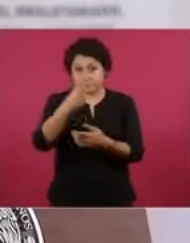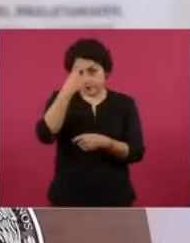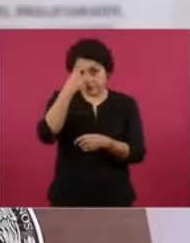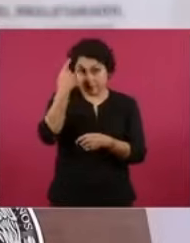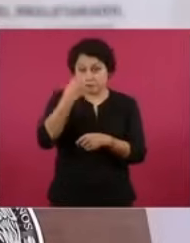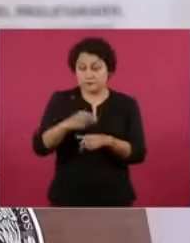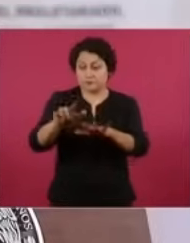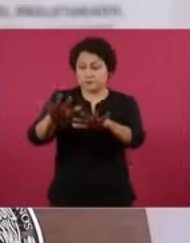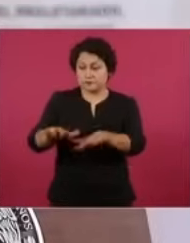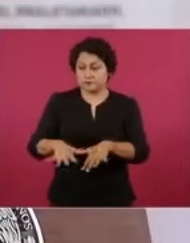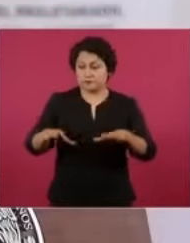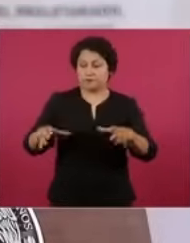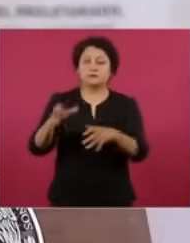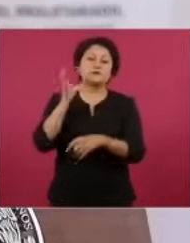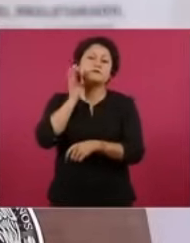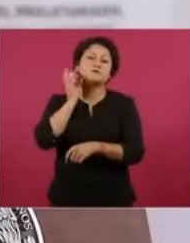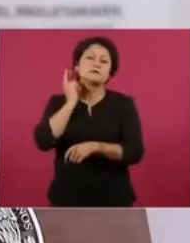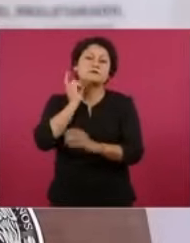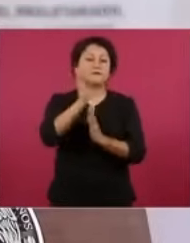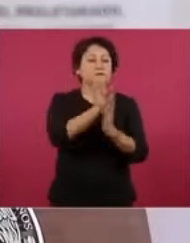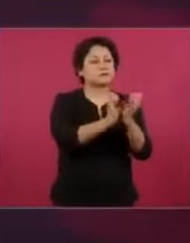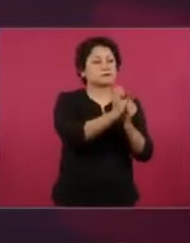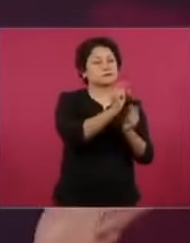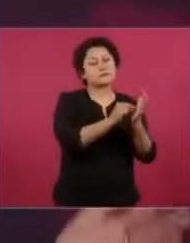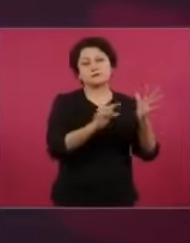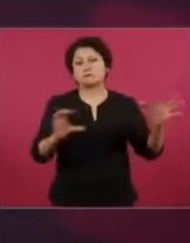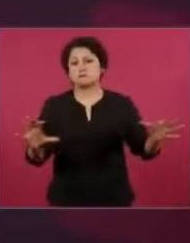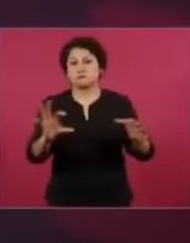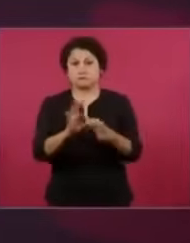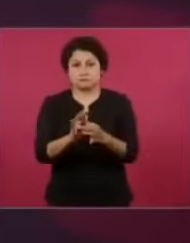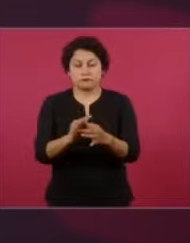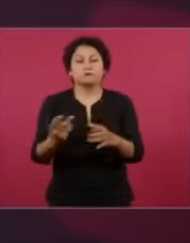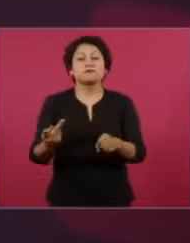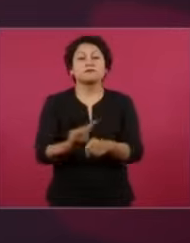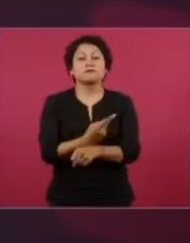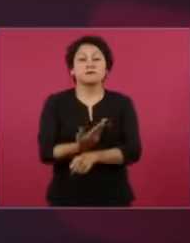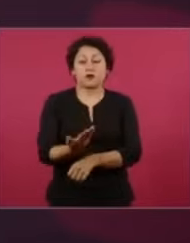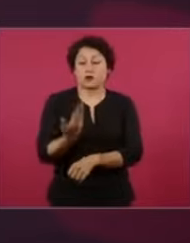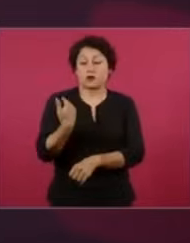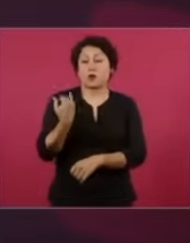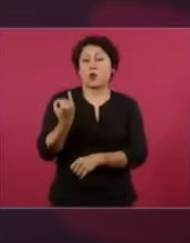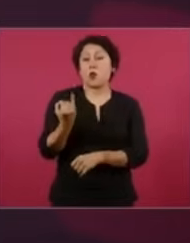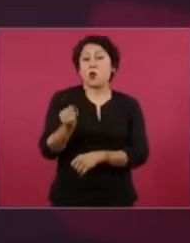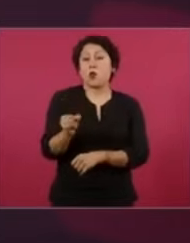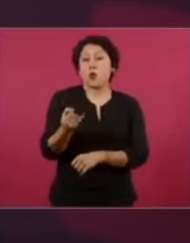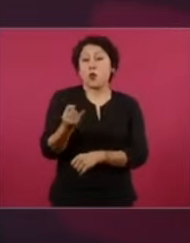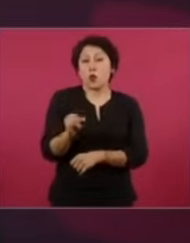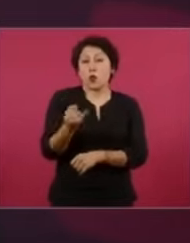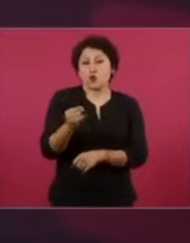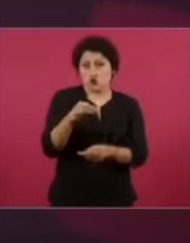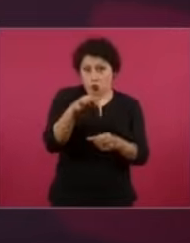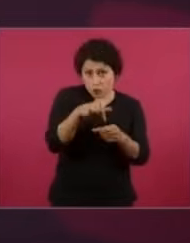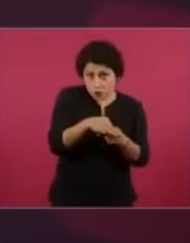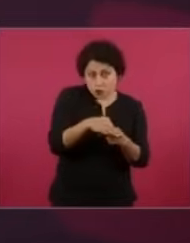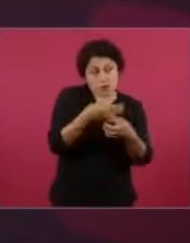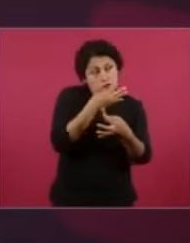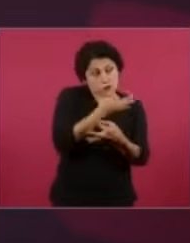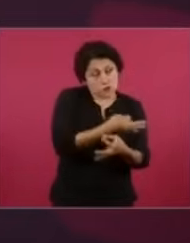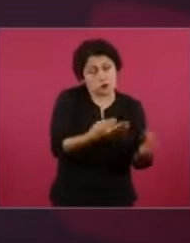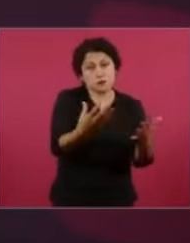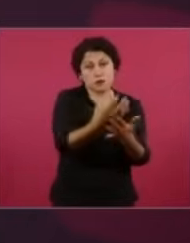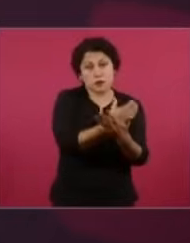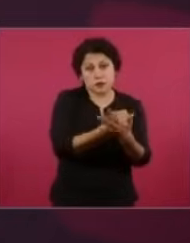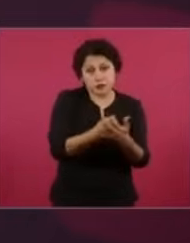obtenida y la Constitución, en junio pasado, a partir de este suceso, la narrativa giraba en